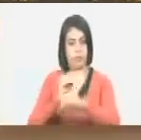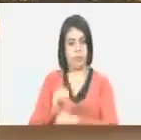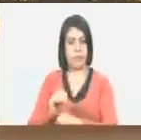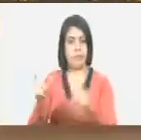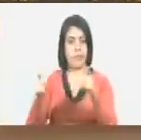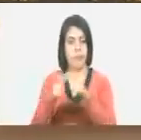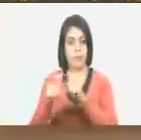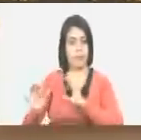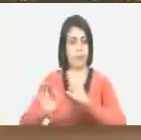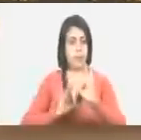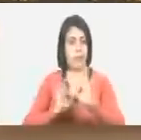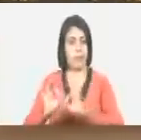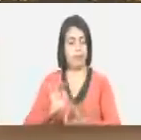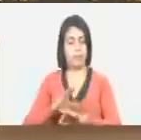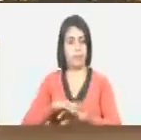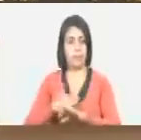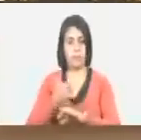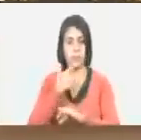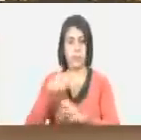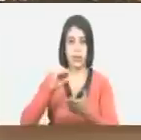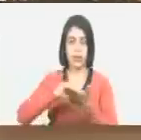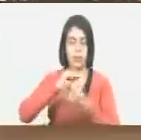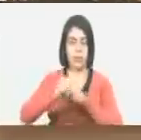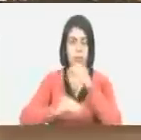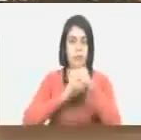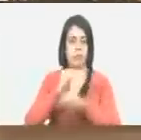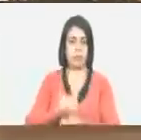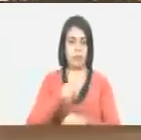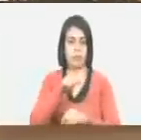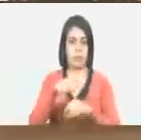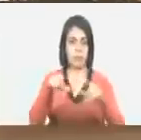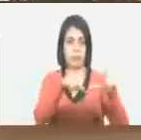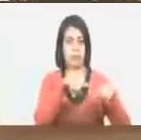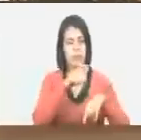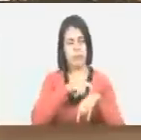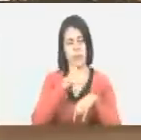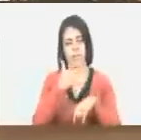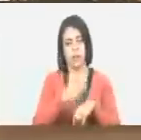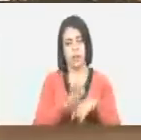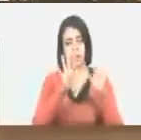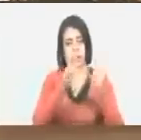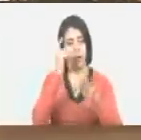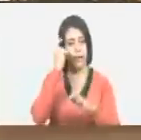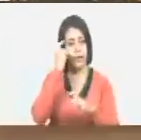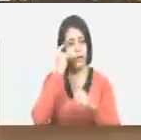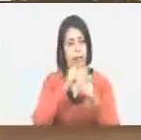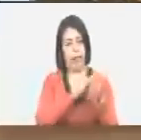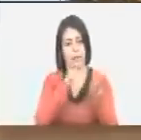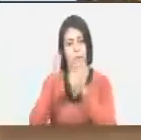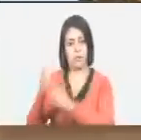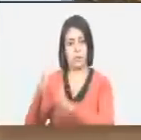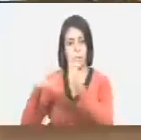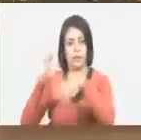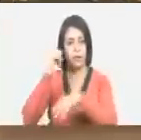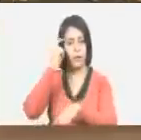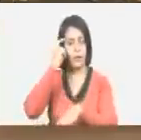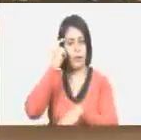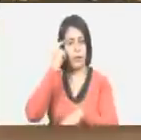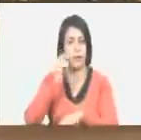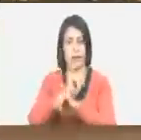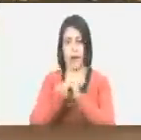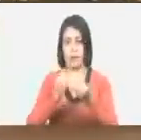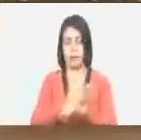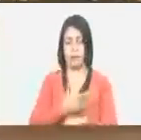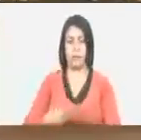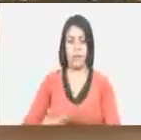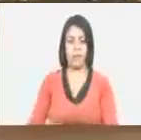audiencia preparatoria, que deberá realizarse dentro de un plazo no menor de 10 días ni mayor de 15 días. Es